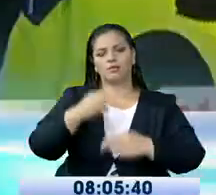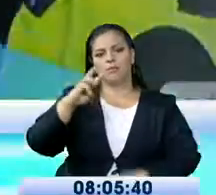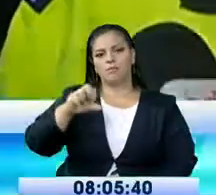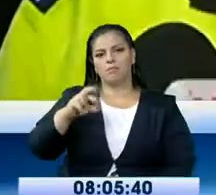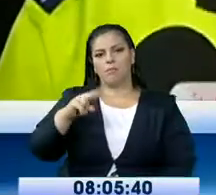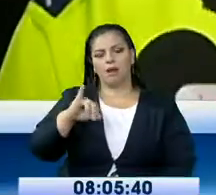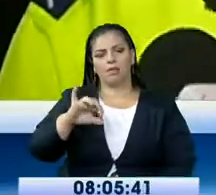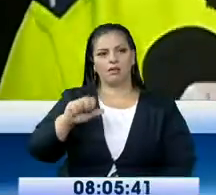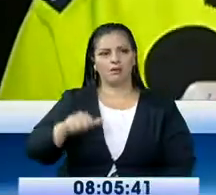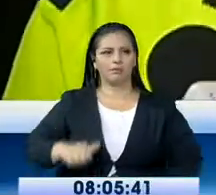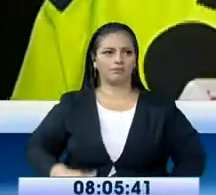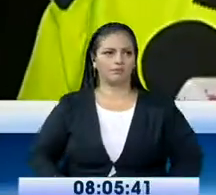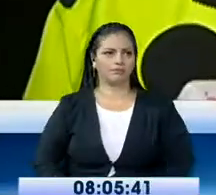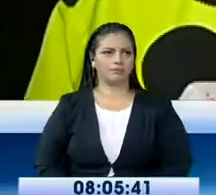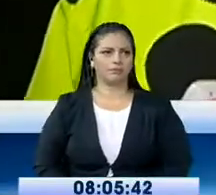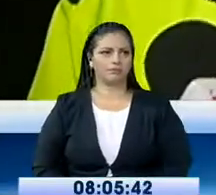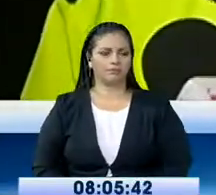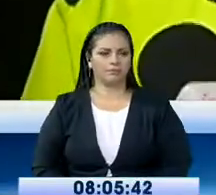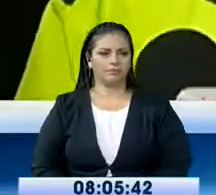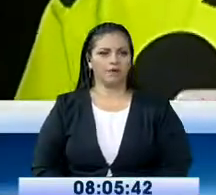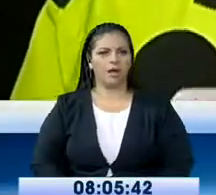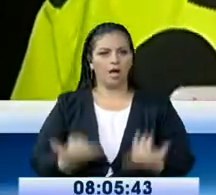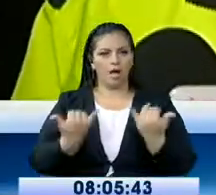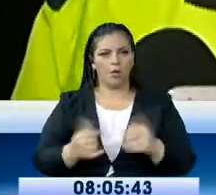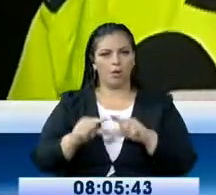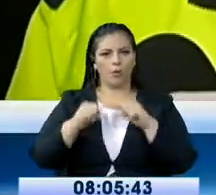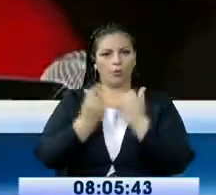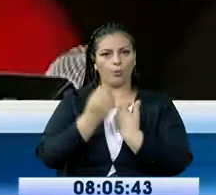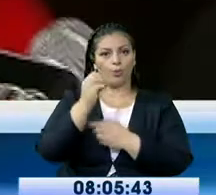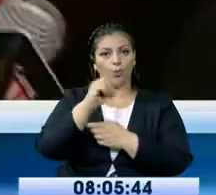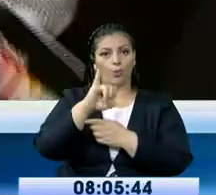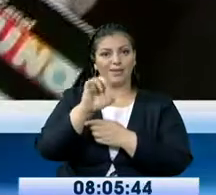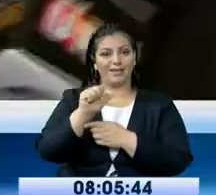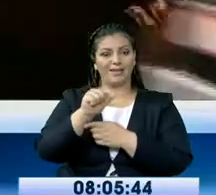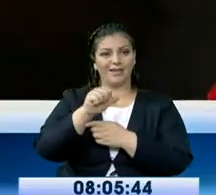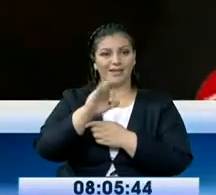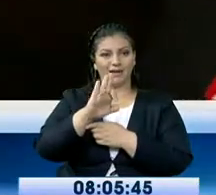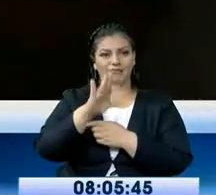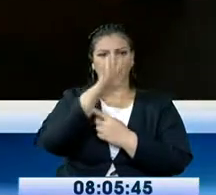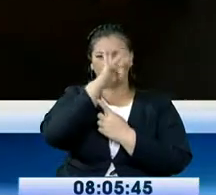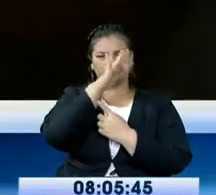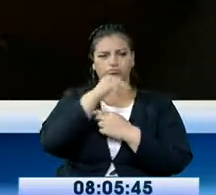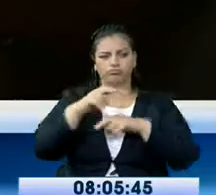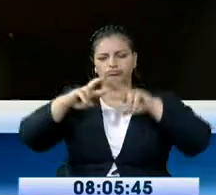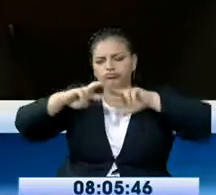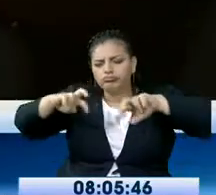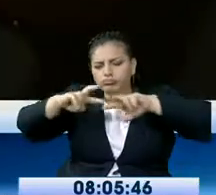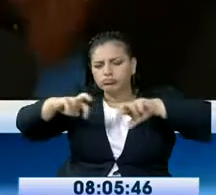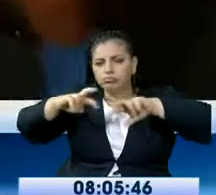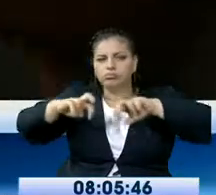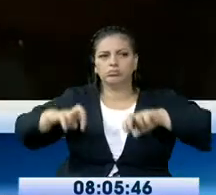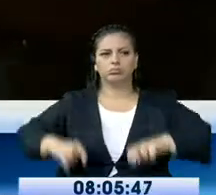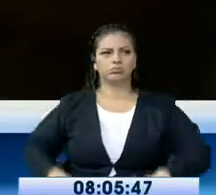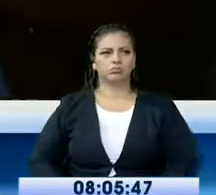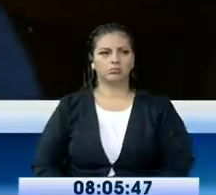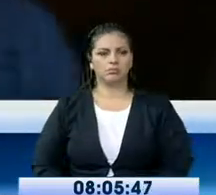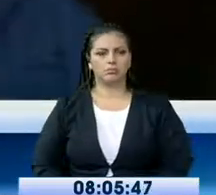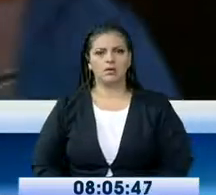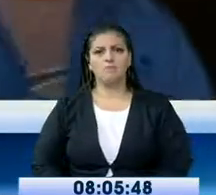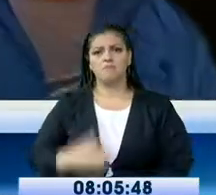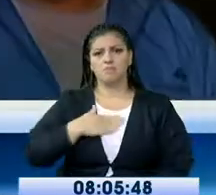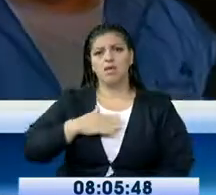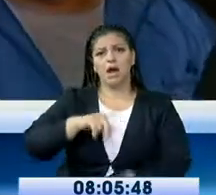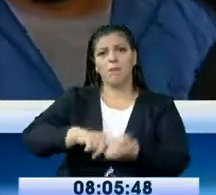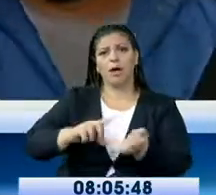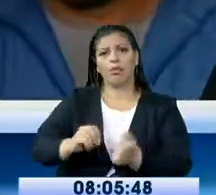ser el peritaje. Y se va a elaborar el parte policial. Mi hermano, como siempre, coge y pasa pitando, porque cada carro coge y pasa como loco en esta vía de